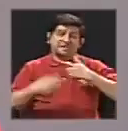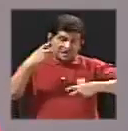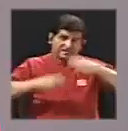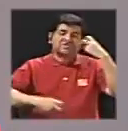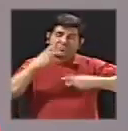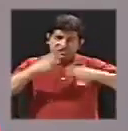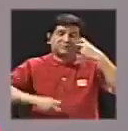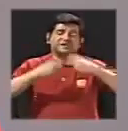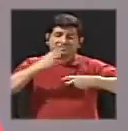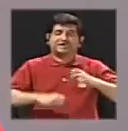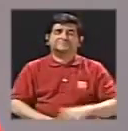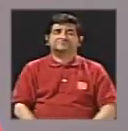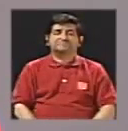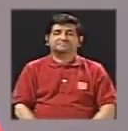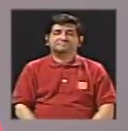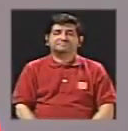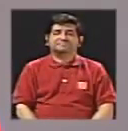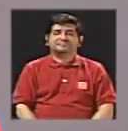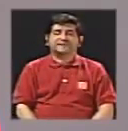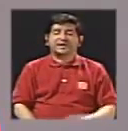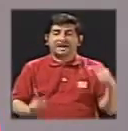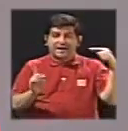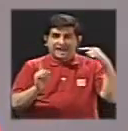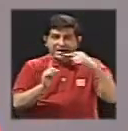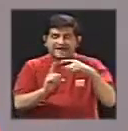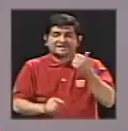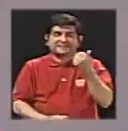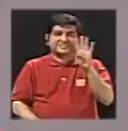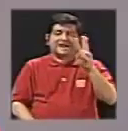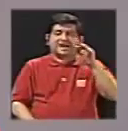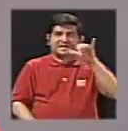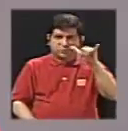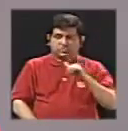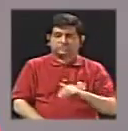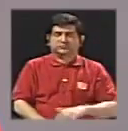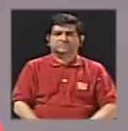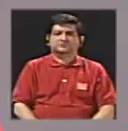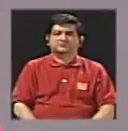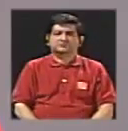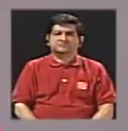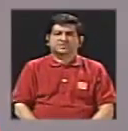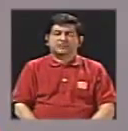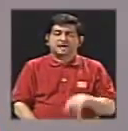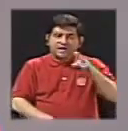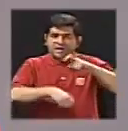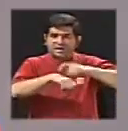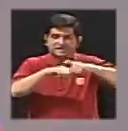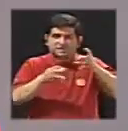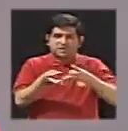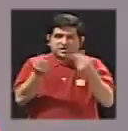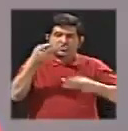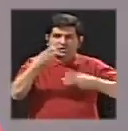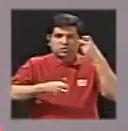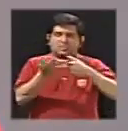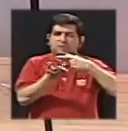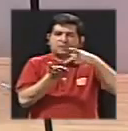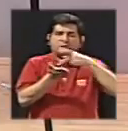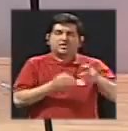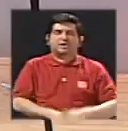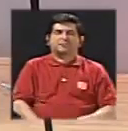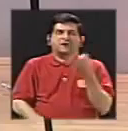problemas y que entonces hasta el 14 de mayo se iba a resolver los problemas de salario. En